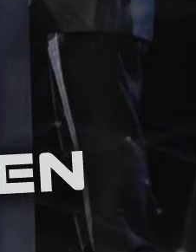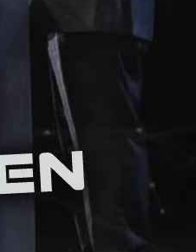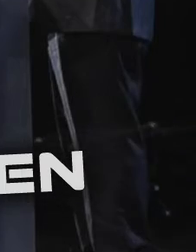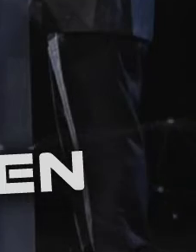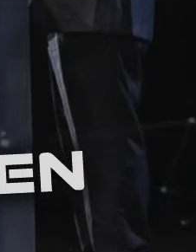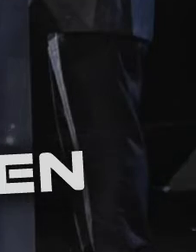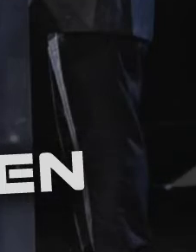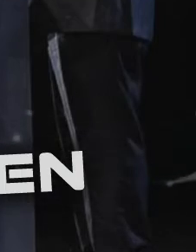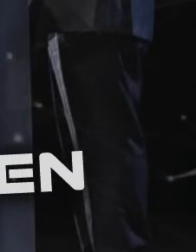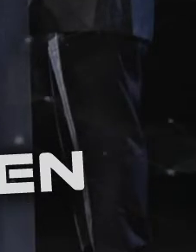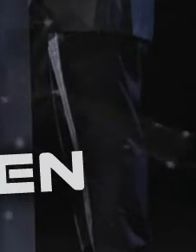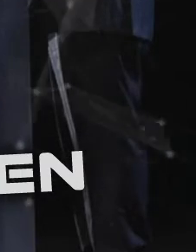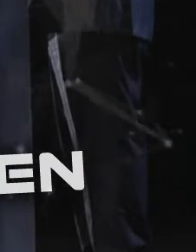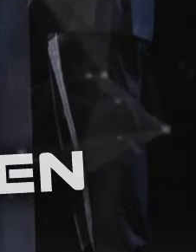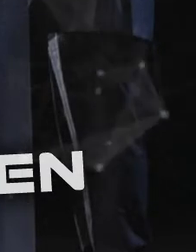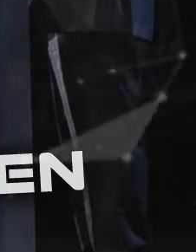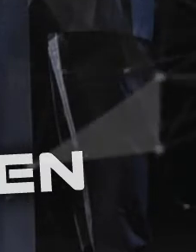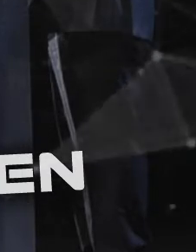nuestro canal.